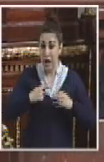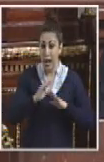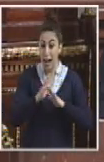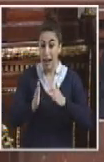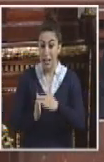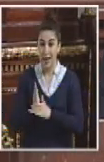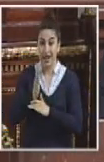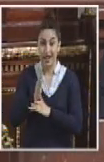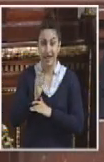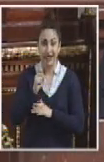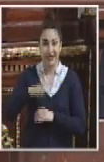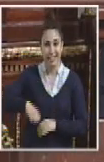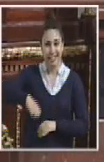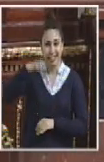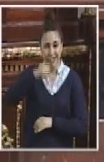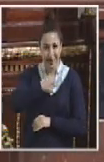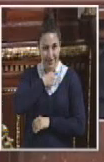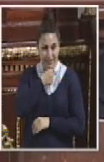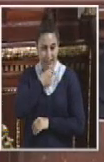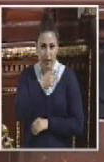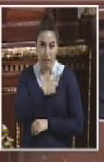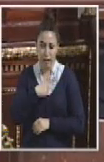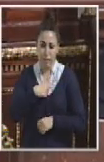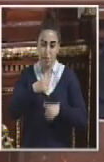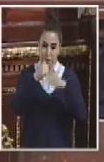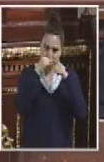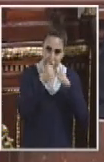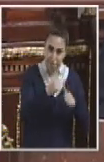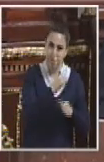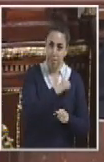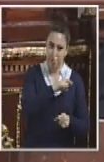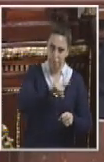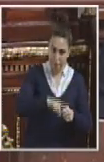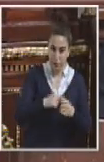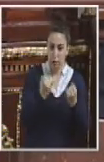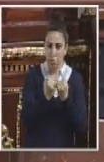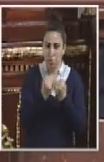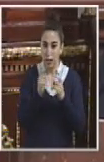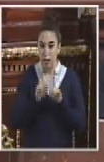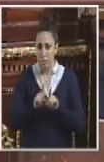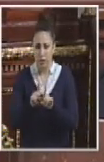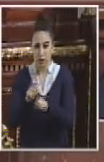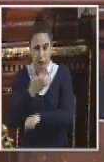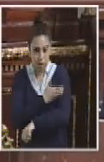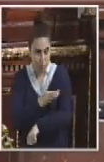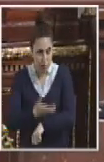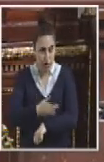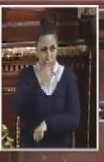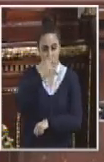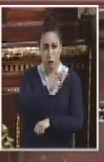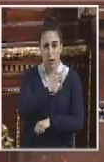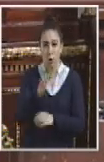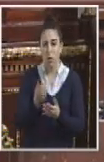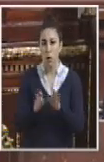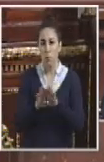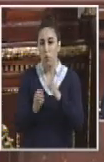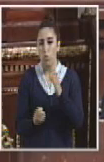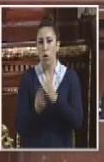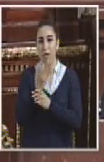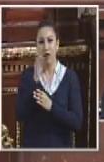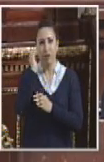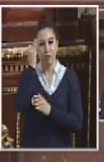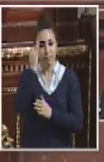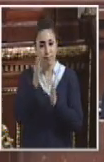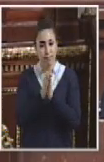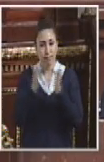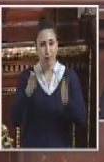edad, es importante brindarles atención especial, así como asistencia para un desarrollo óptimo en esta nueva etapa de su vida. En la